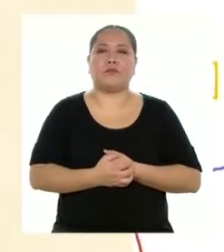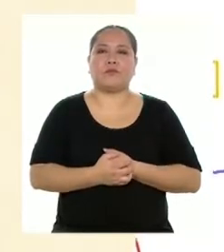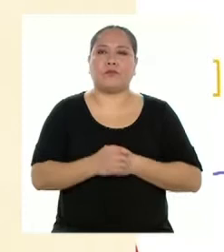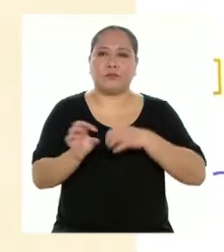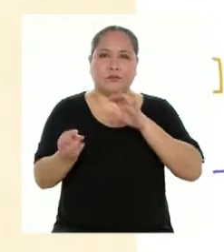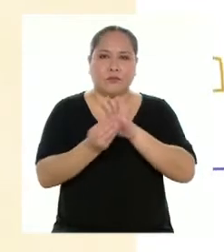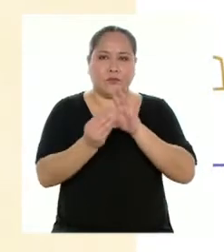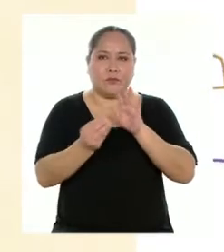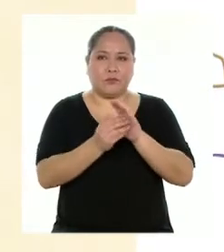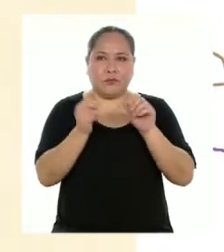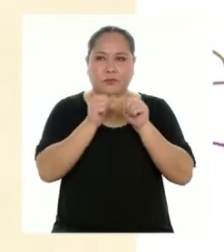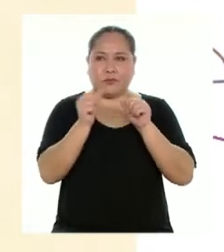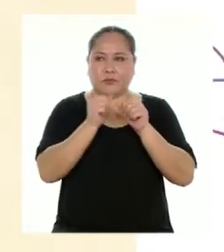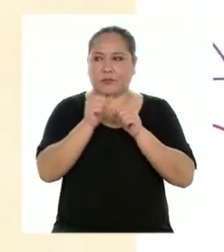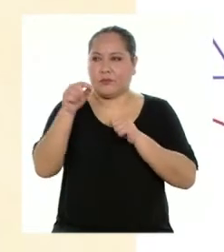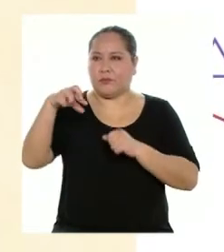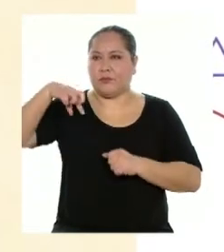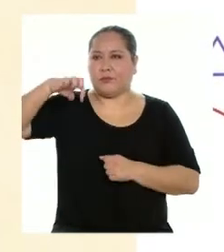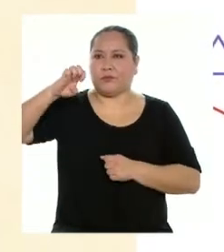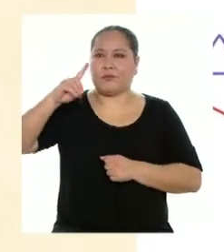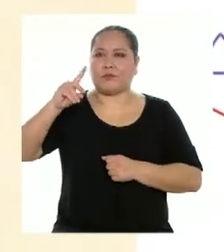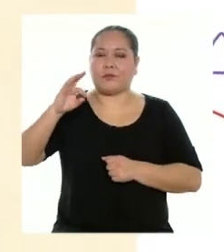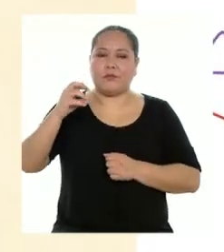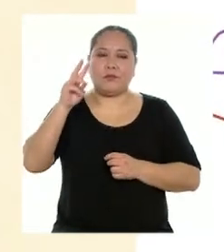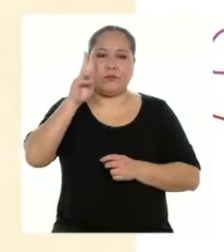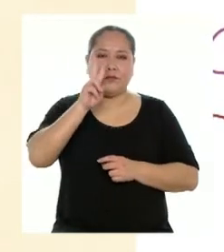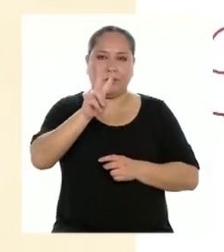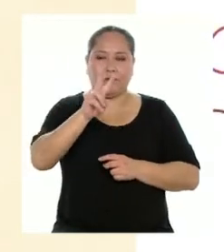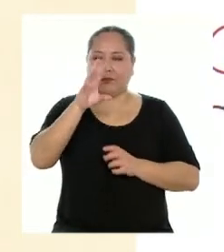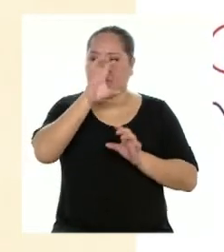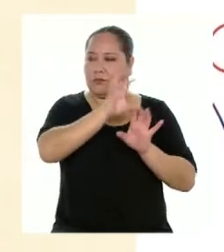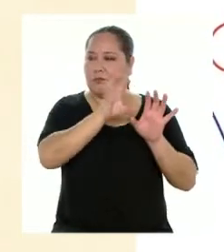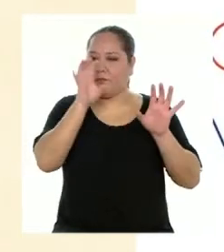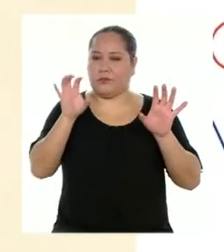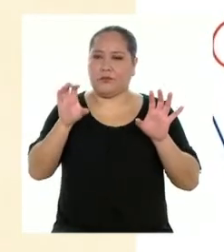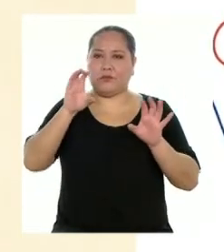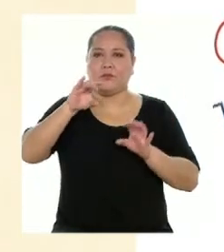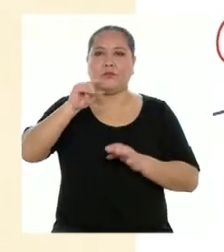Agregando los datos de Pedro, tenemos estos dos cuadros de frecuencias.